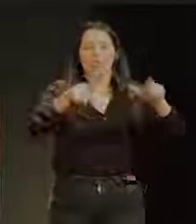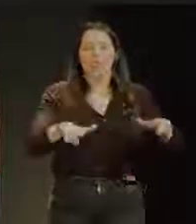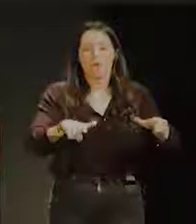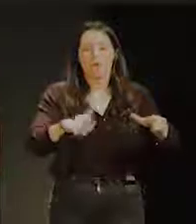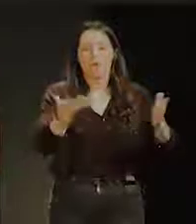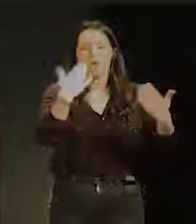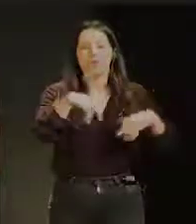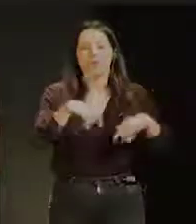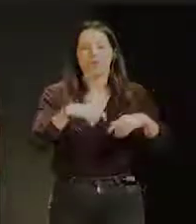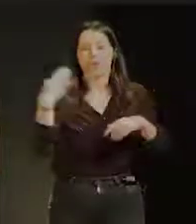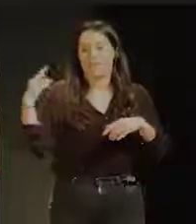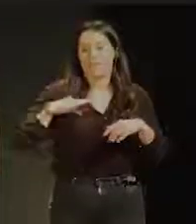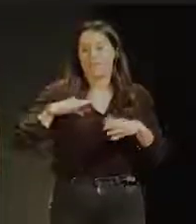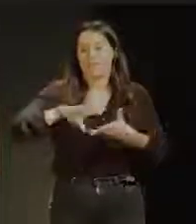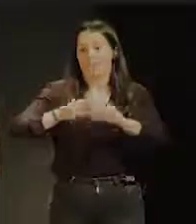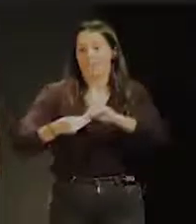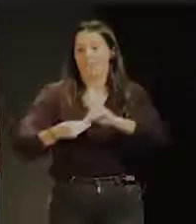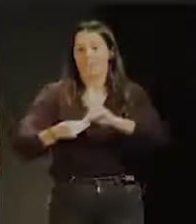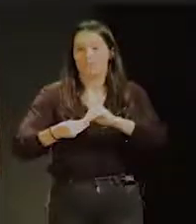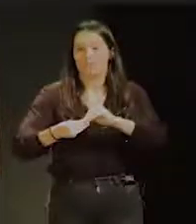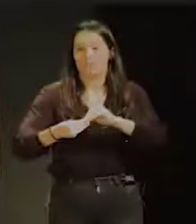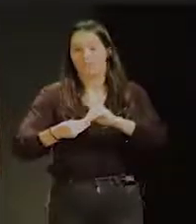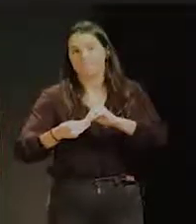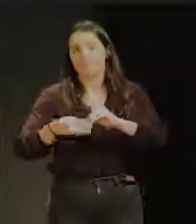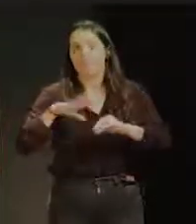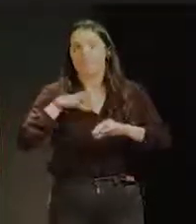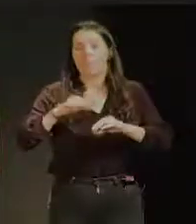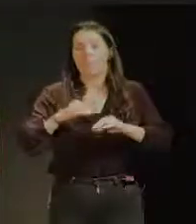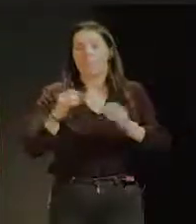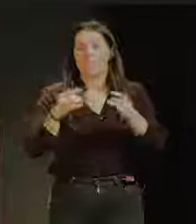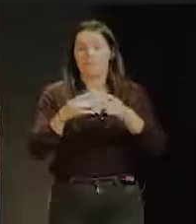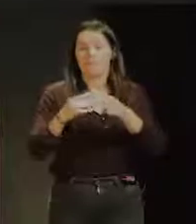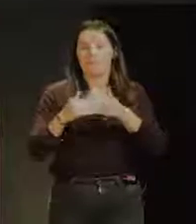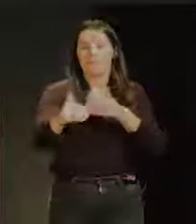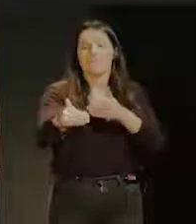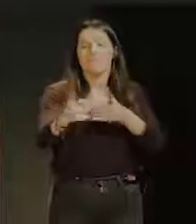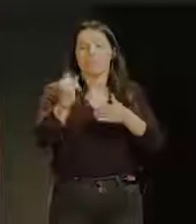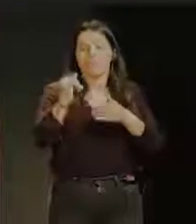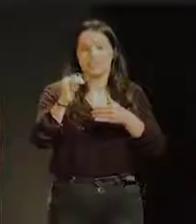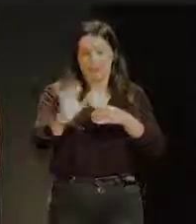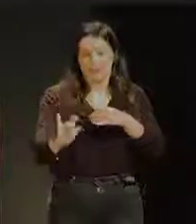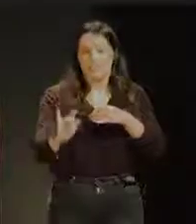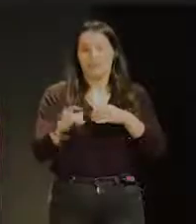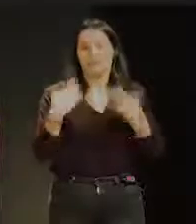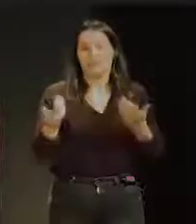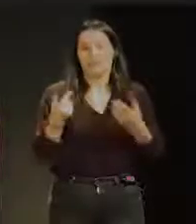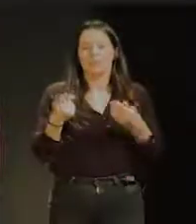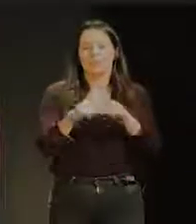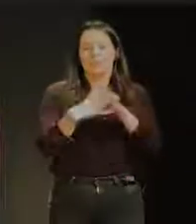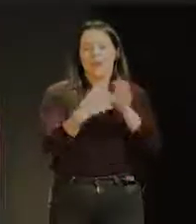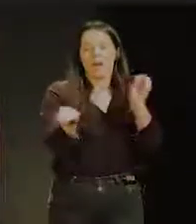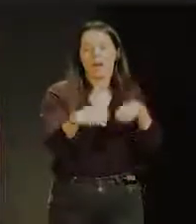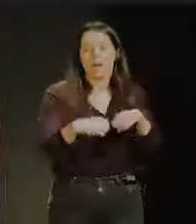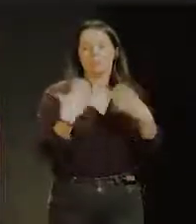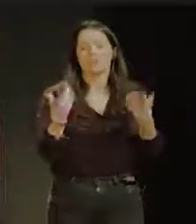baño adaptado, a lo mejor el bar de enfrente sí lo tiene y se llega a un acuerdo y ya está. O sea que, que son pistas que no